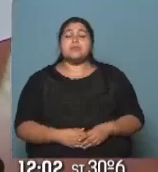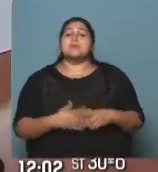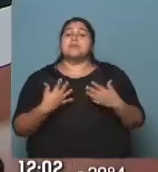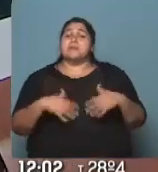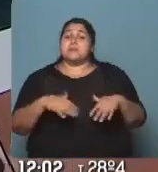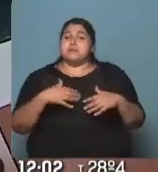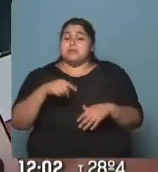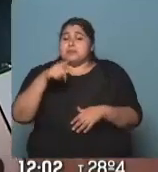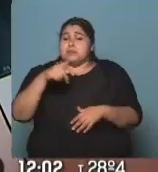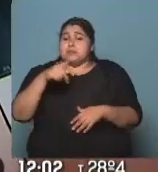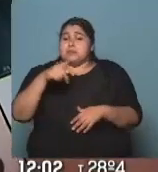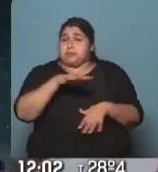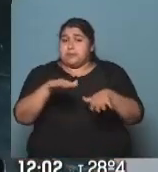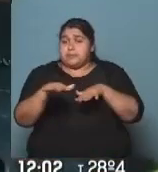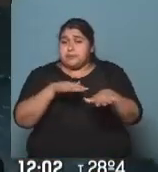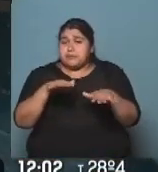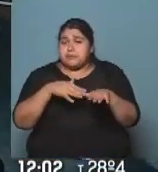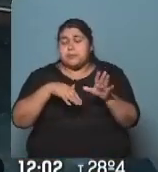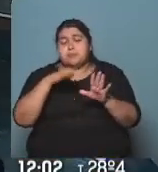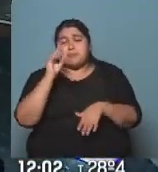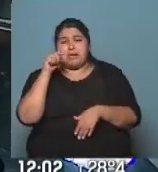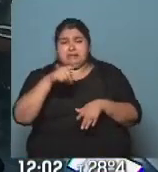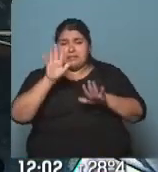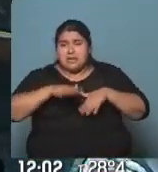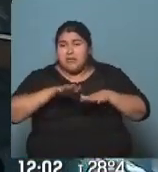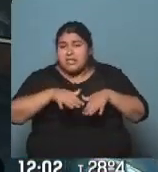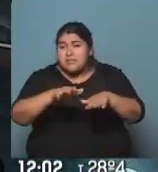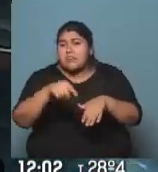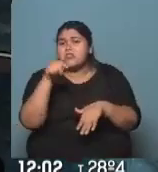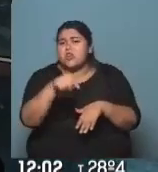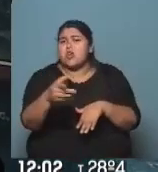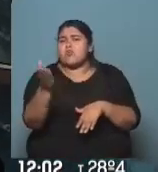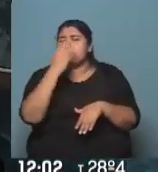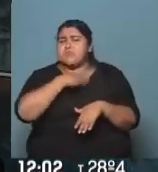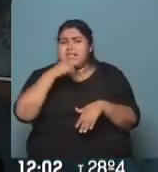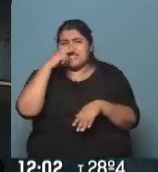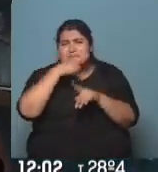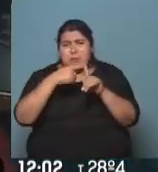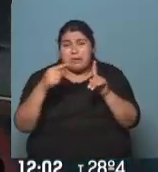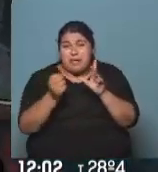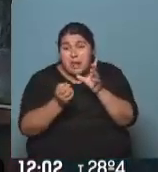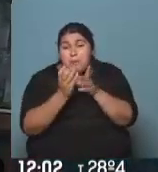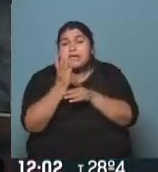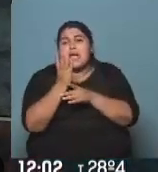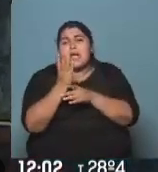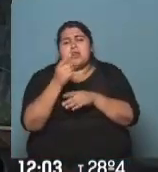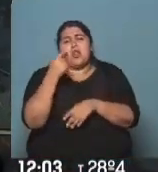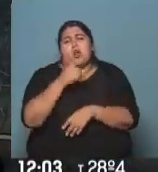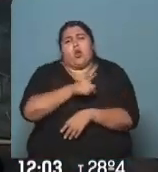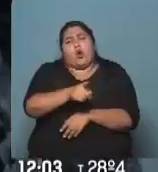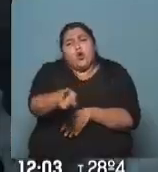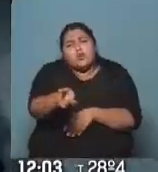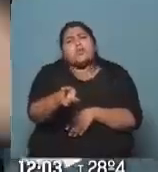fue el escenario principal, por supuesto, de esta manifestación que comenzó pasada a las 7:30 de la mañana en contra de los